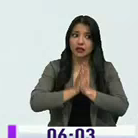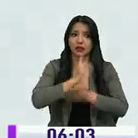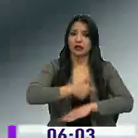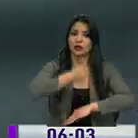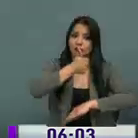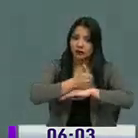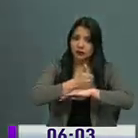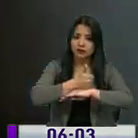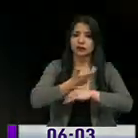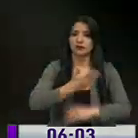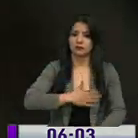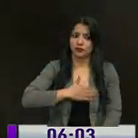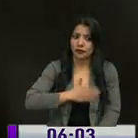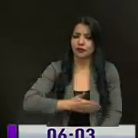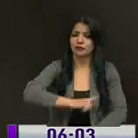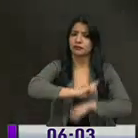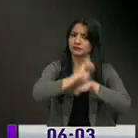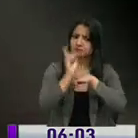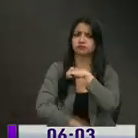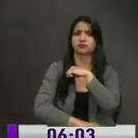pertinentes una sanción